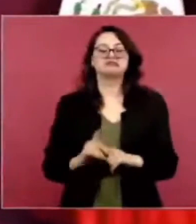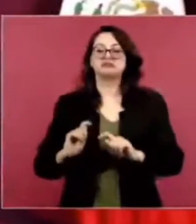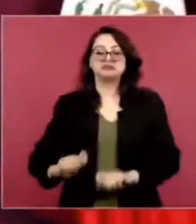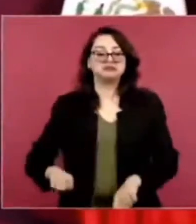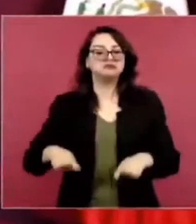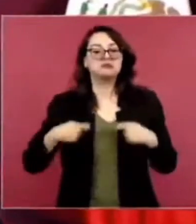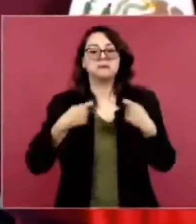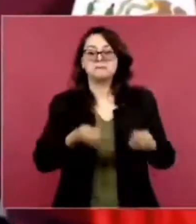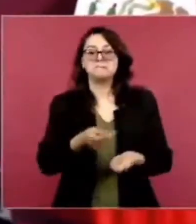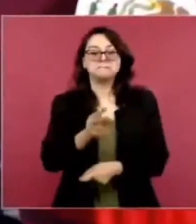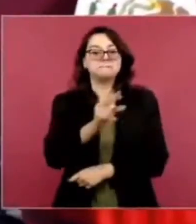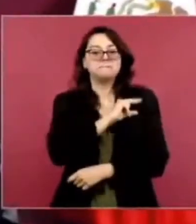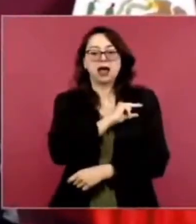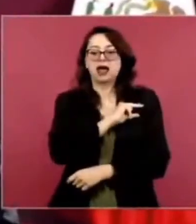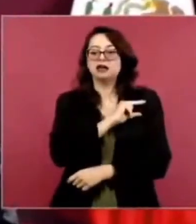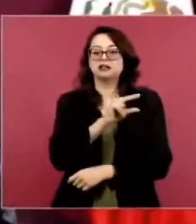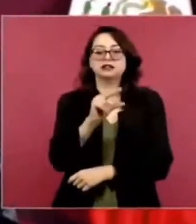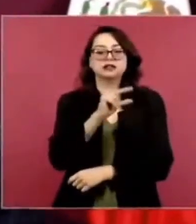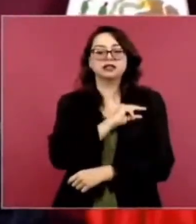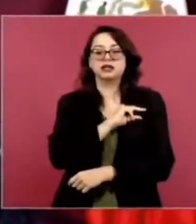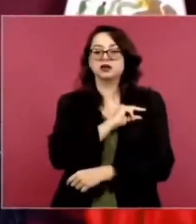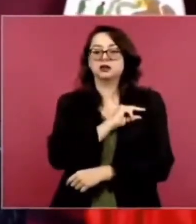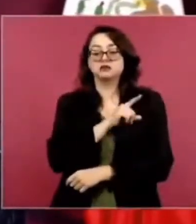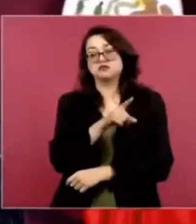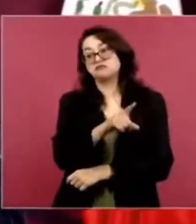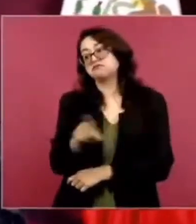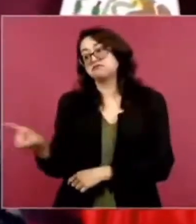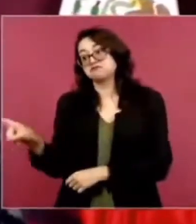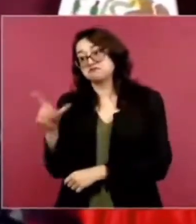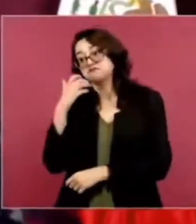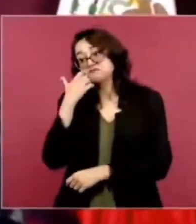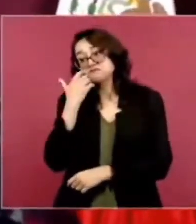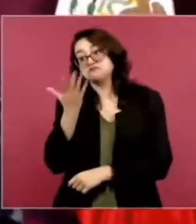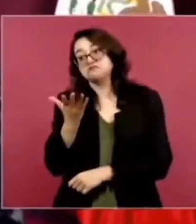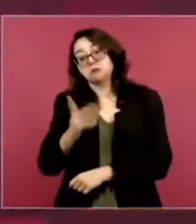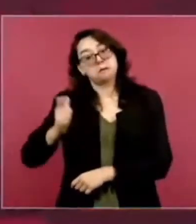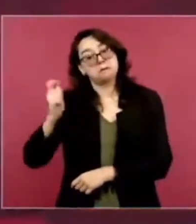que estamos hablando de la urbanización,